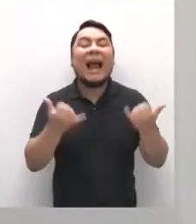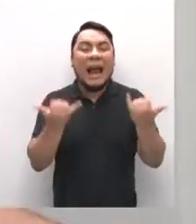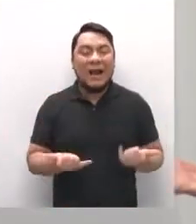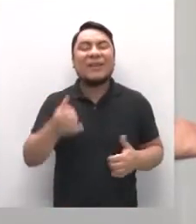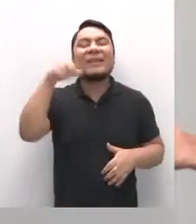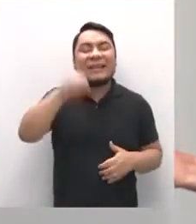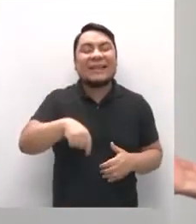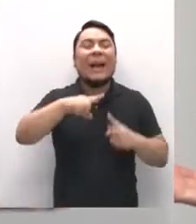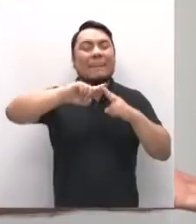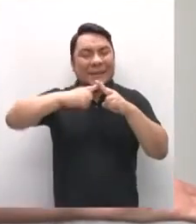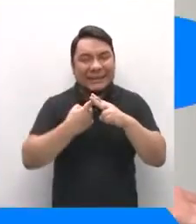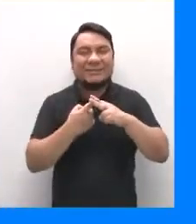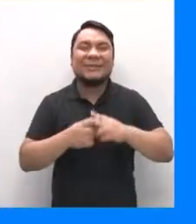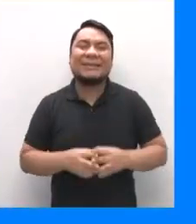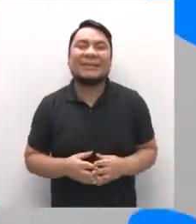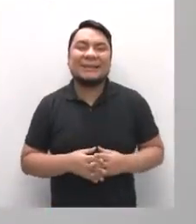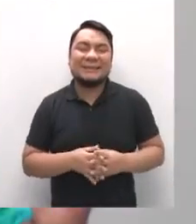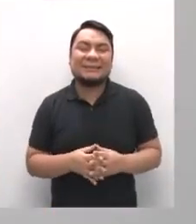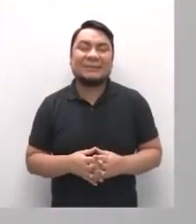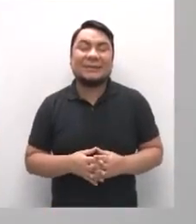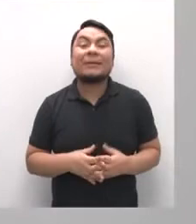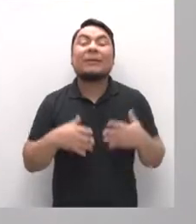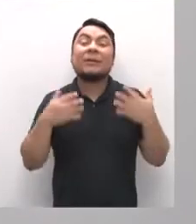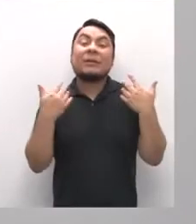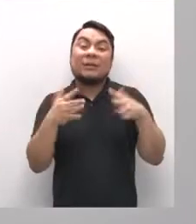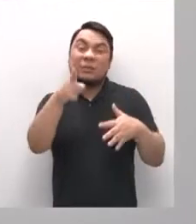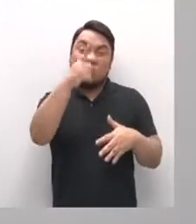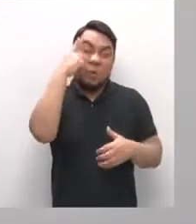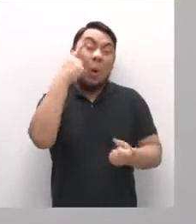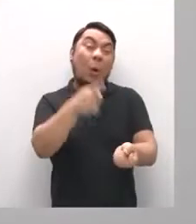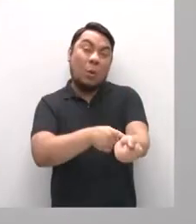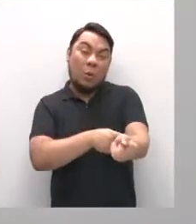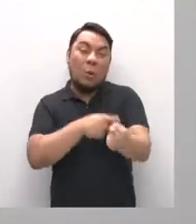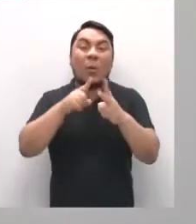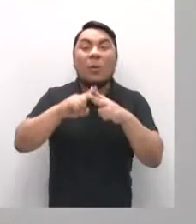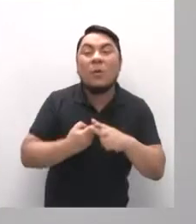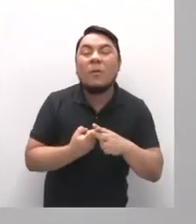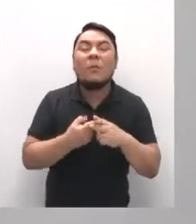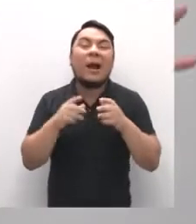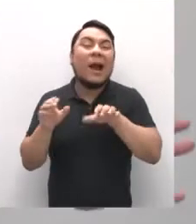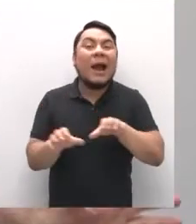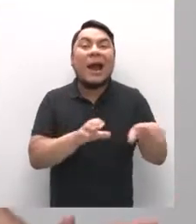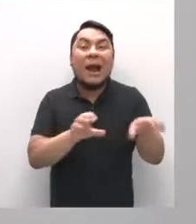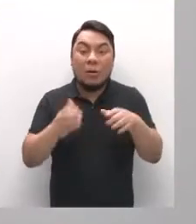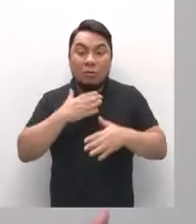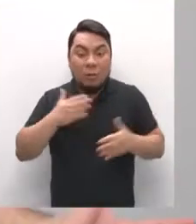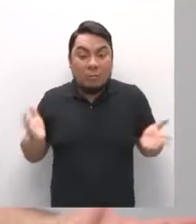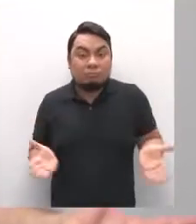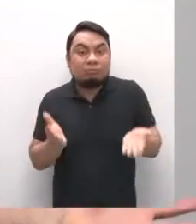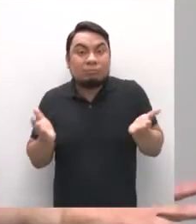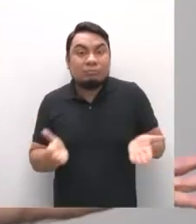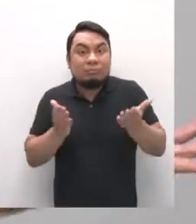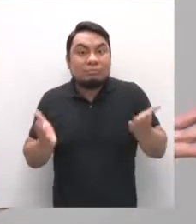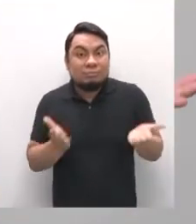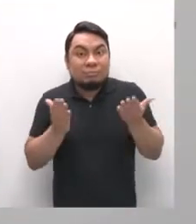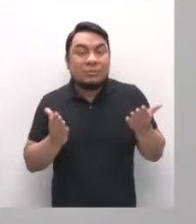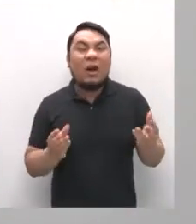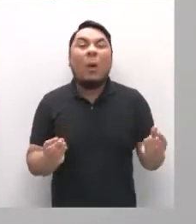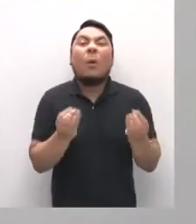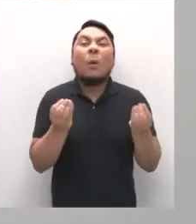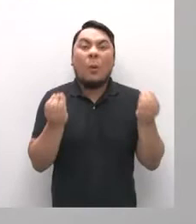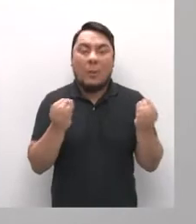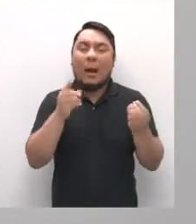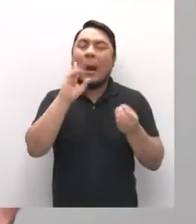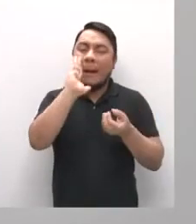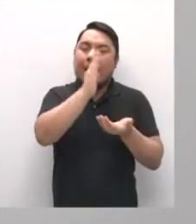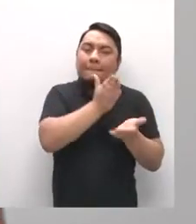¡Ahora sí! ¡Empecemos! Y como ya es costumbre, comenzaremos activando nuestro cuerpo y vamos a hacerlo parte